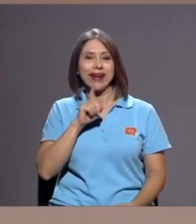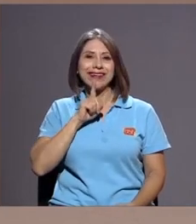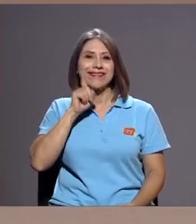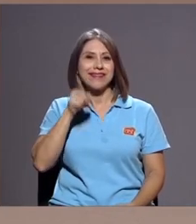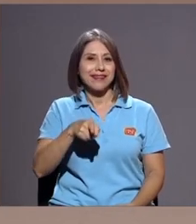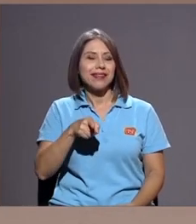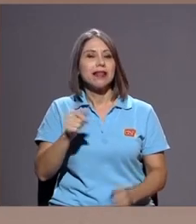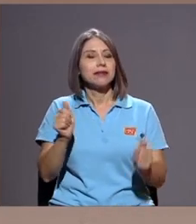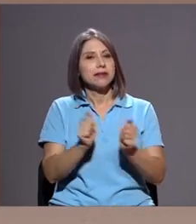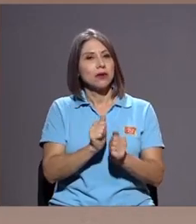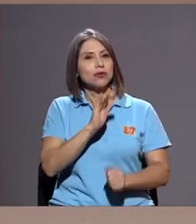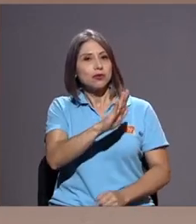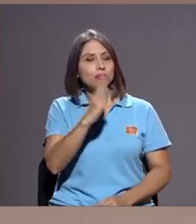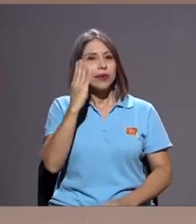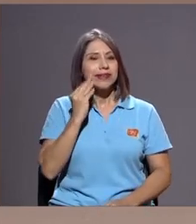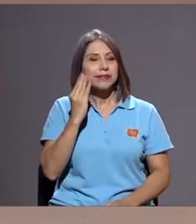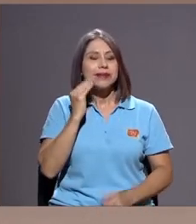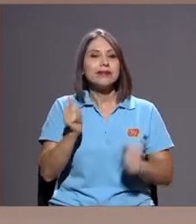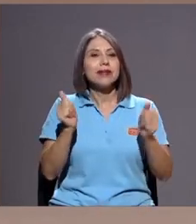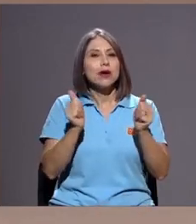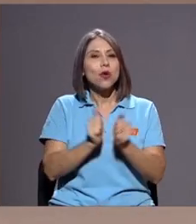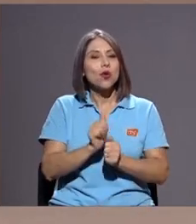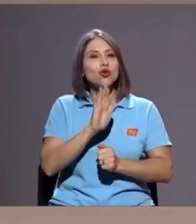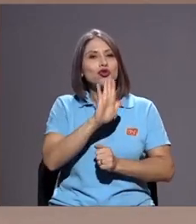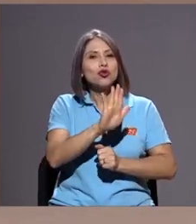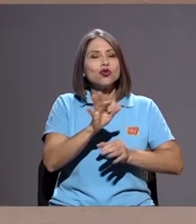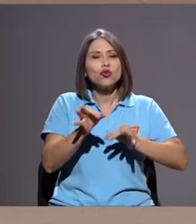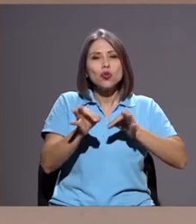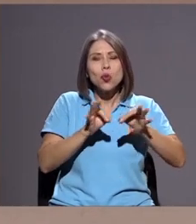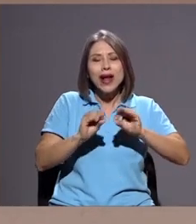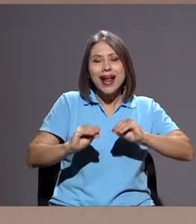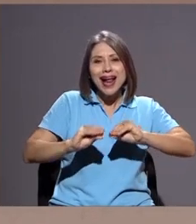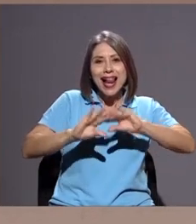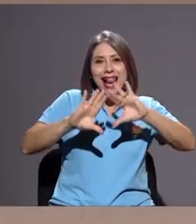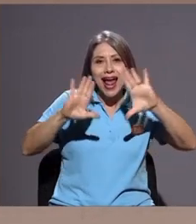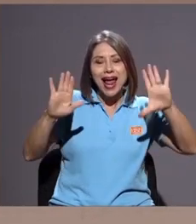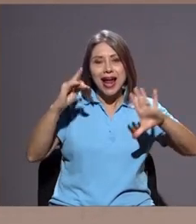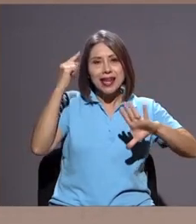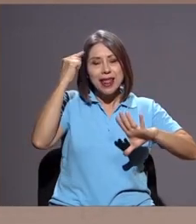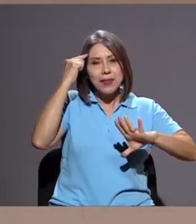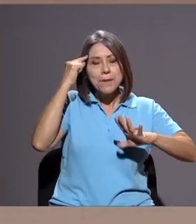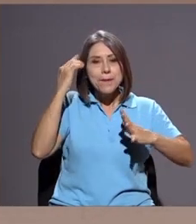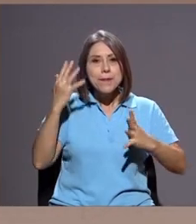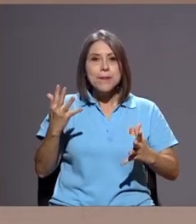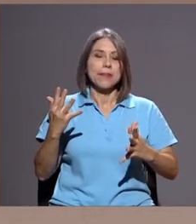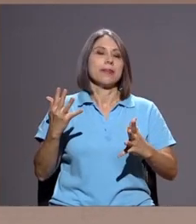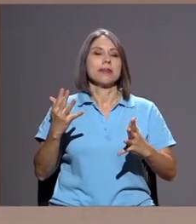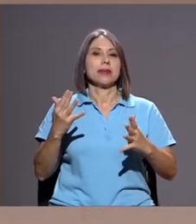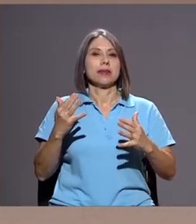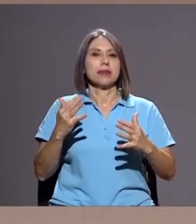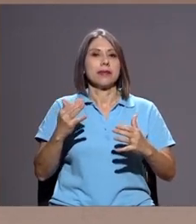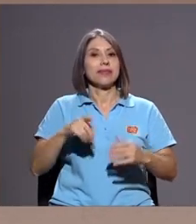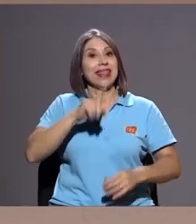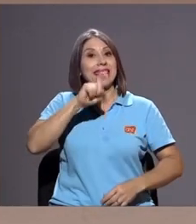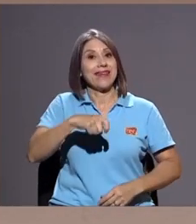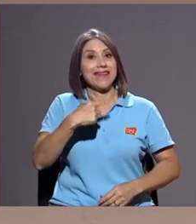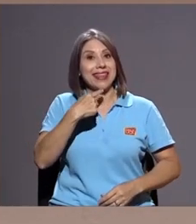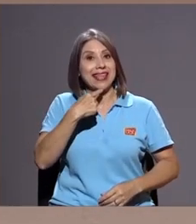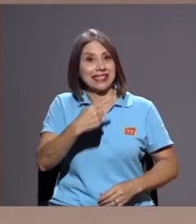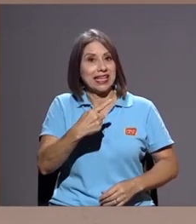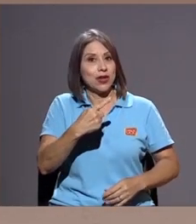con su experiencia con su claridad de mente y debe haberlo dicho en el sentido